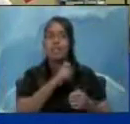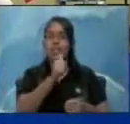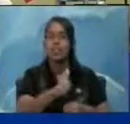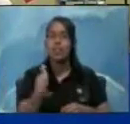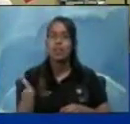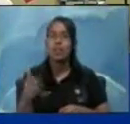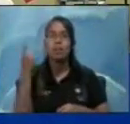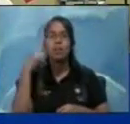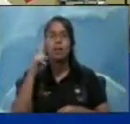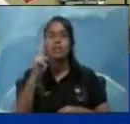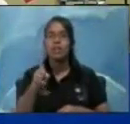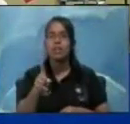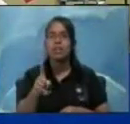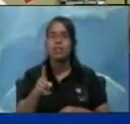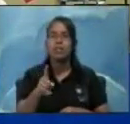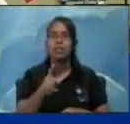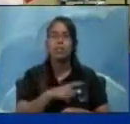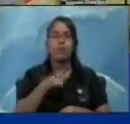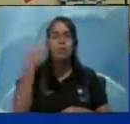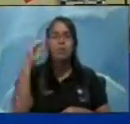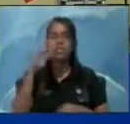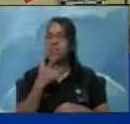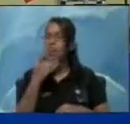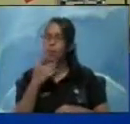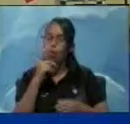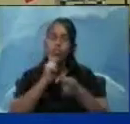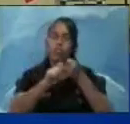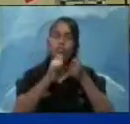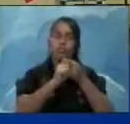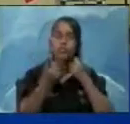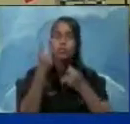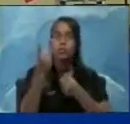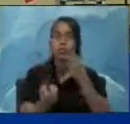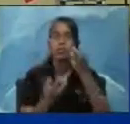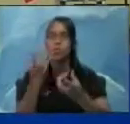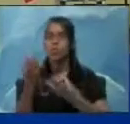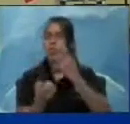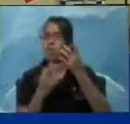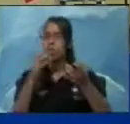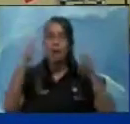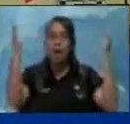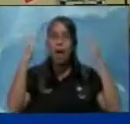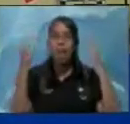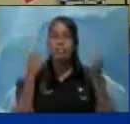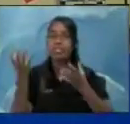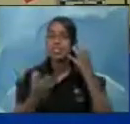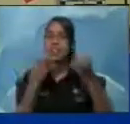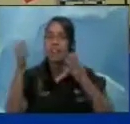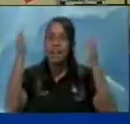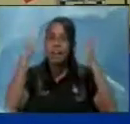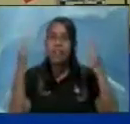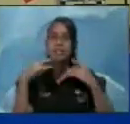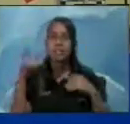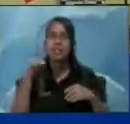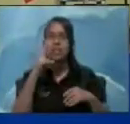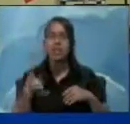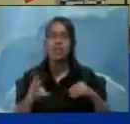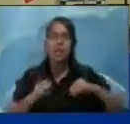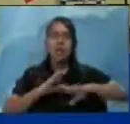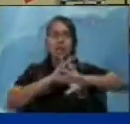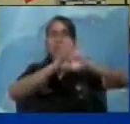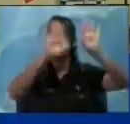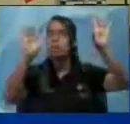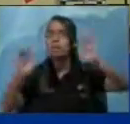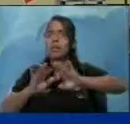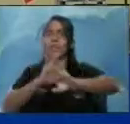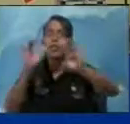parecían uno parecían unos fogones cada uno con un poco de Candela en la cabeza se veía el resplandor de